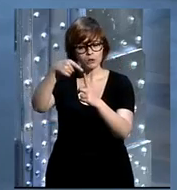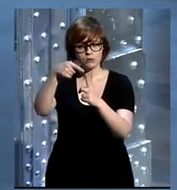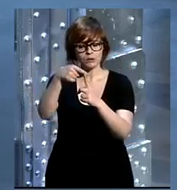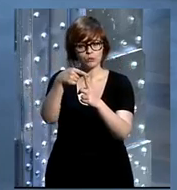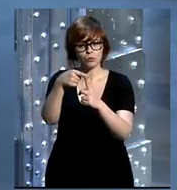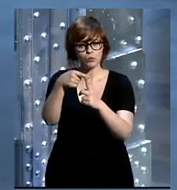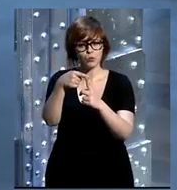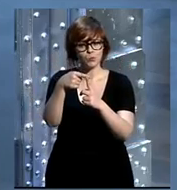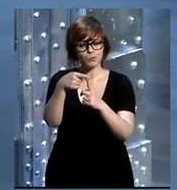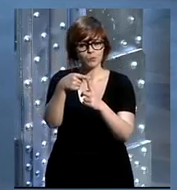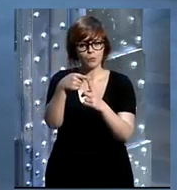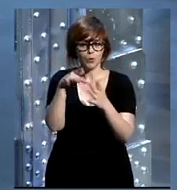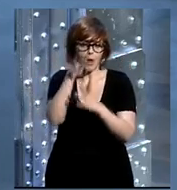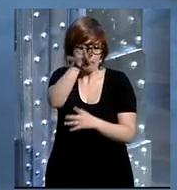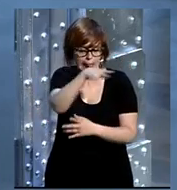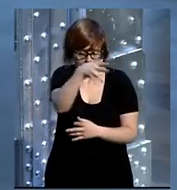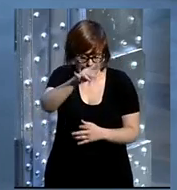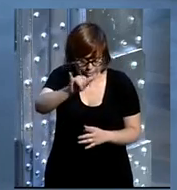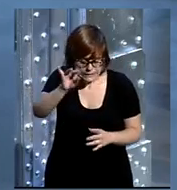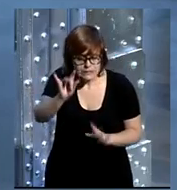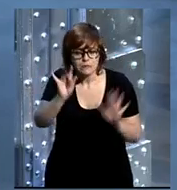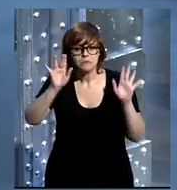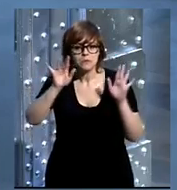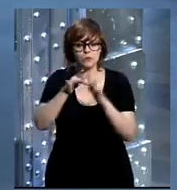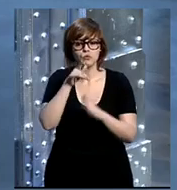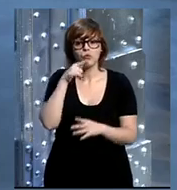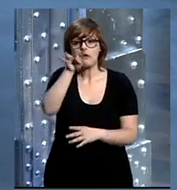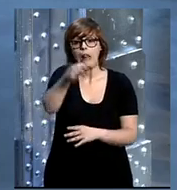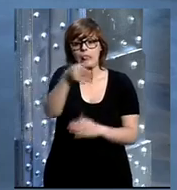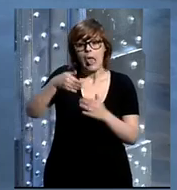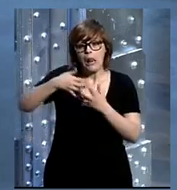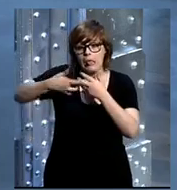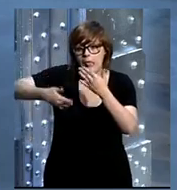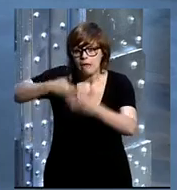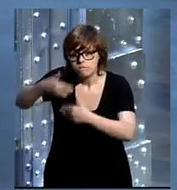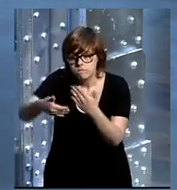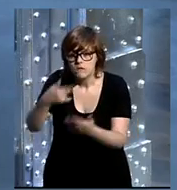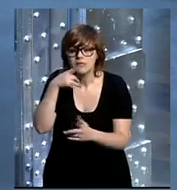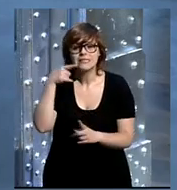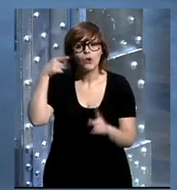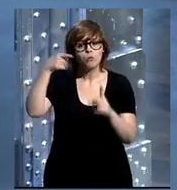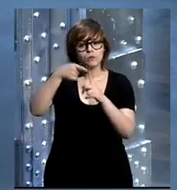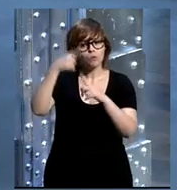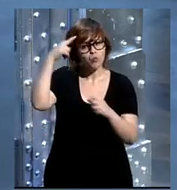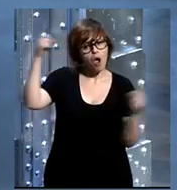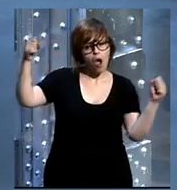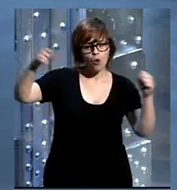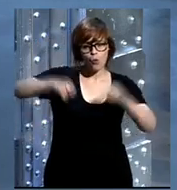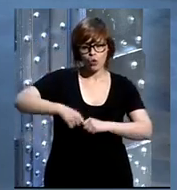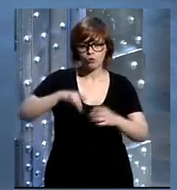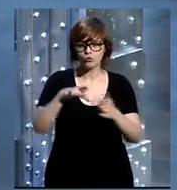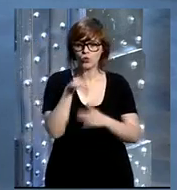que haya, bueno, hay un calendario, pero en fin, ya veremos cómo funciona ese calendario, un tratado de